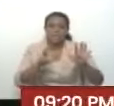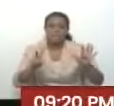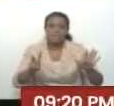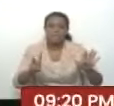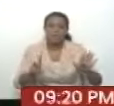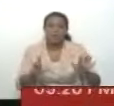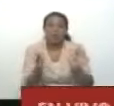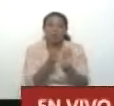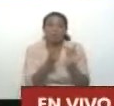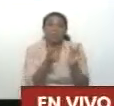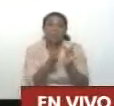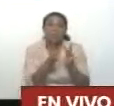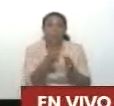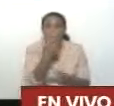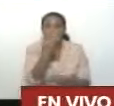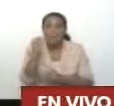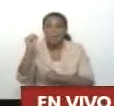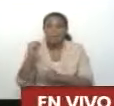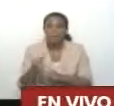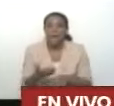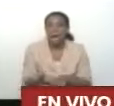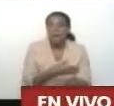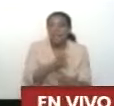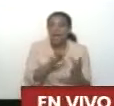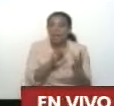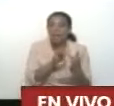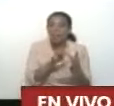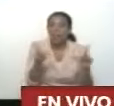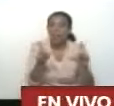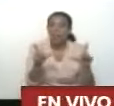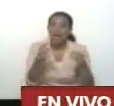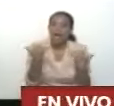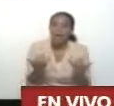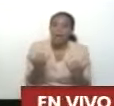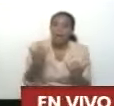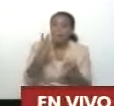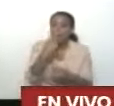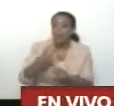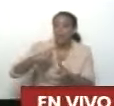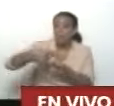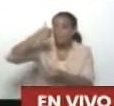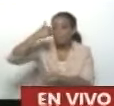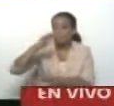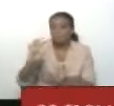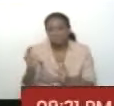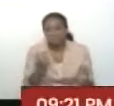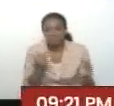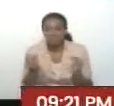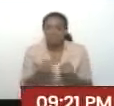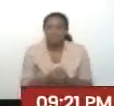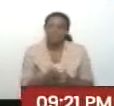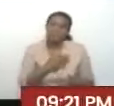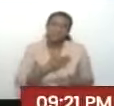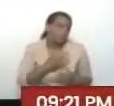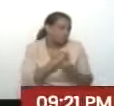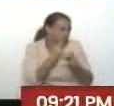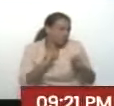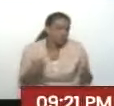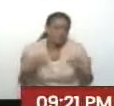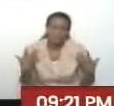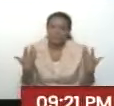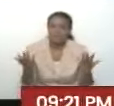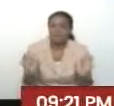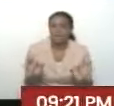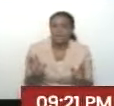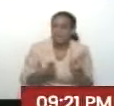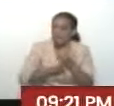con Maduro. Contacto con Maduro. Antes era Contacto, ahora es con Más. Vamos por Más. Y muy feliz siempre, contento